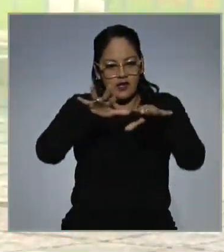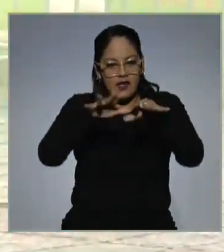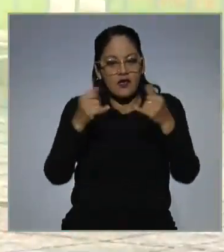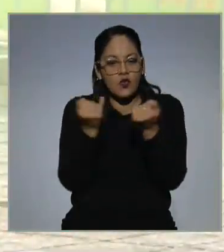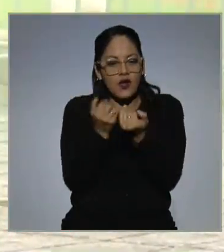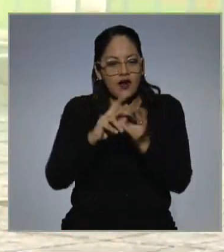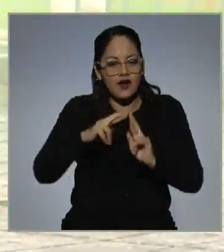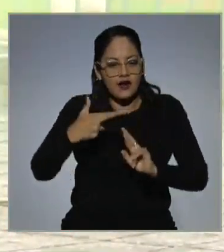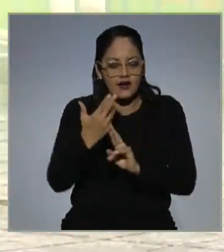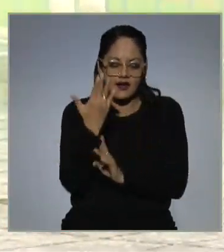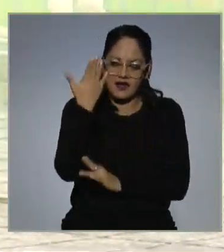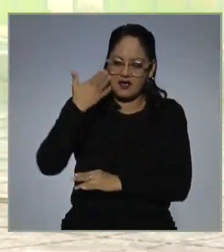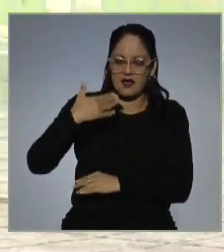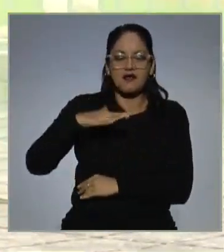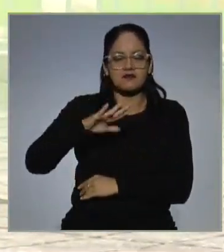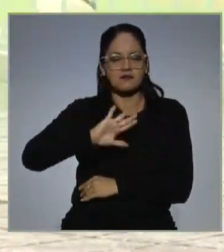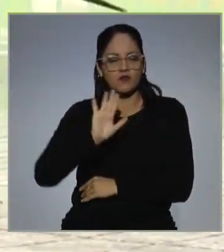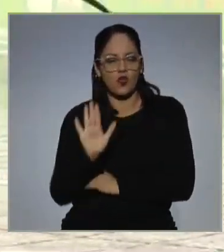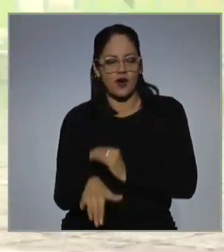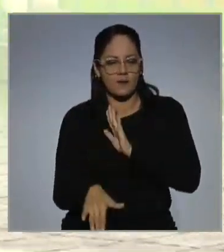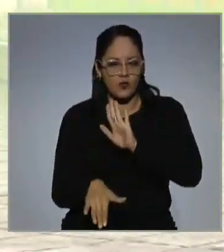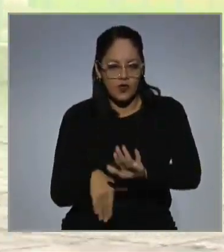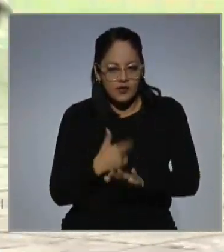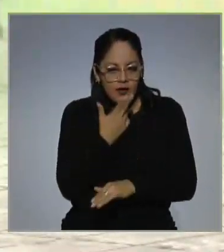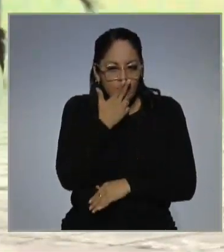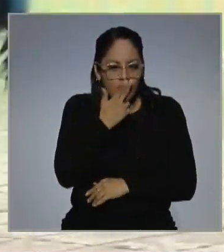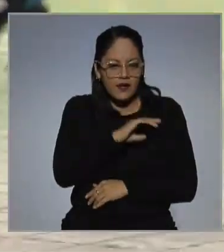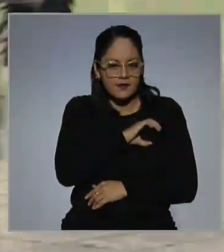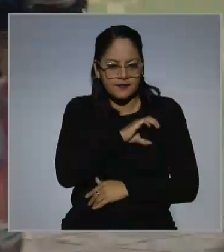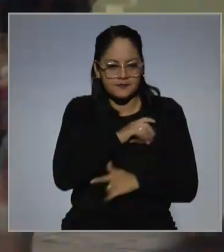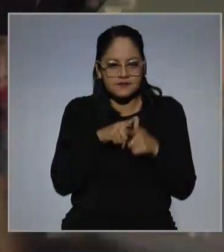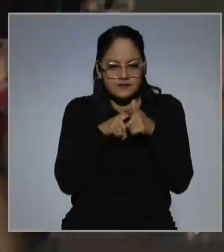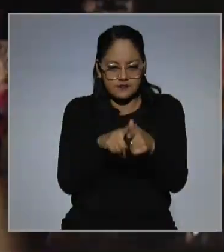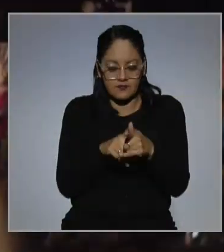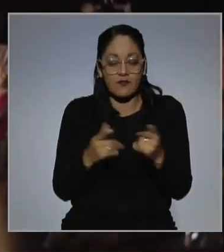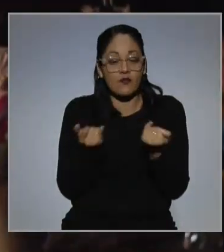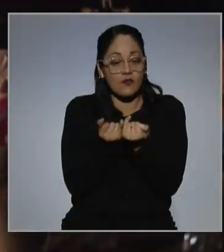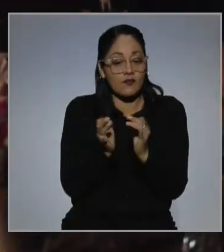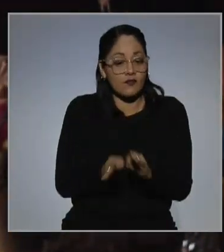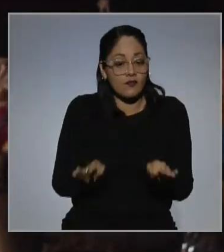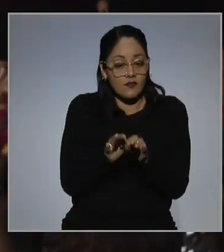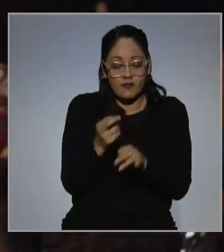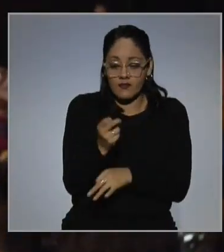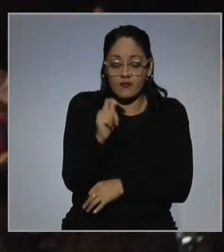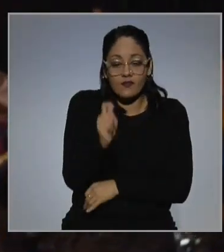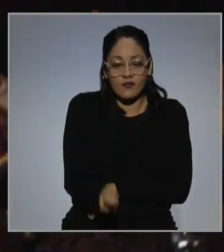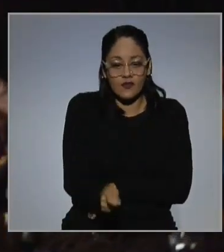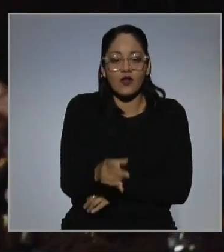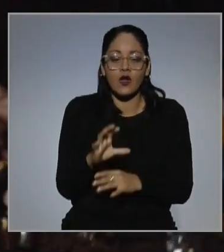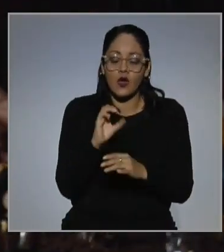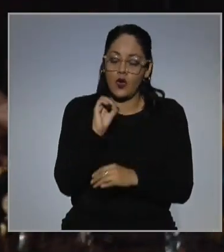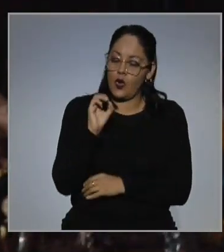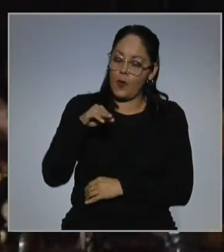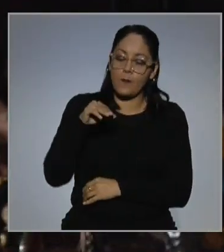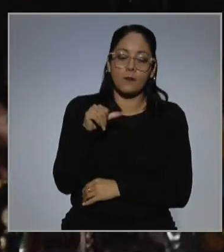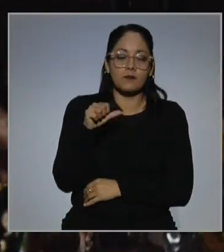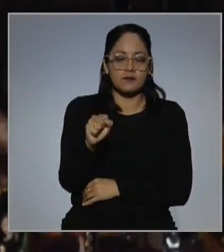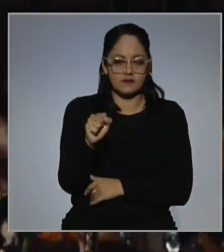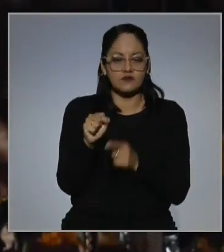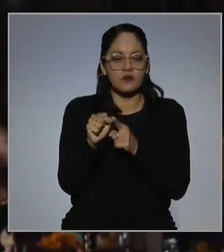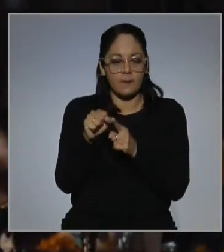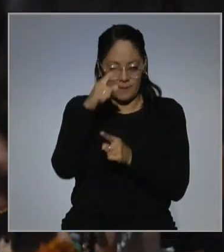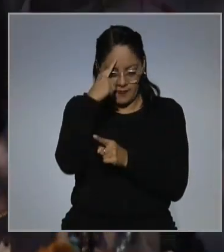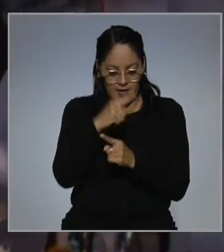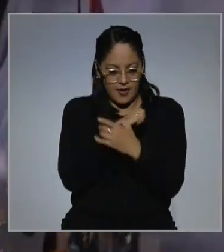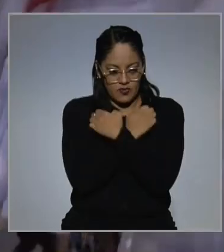afectiva con nuestros antepasados. Por su importancia y significado, la Organización de las Naciones Unidas para